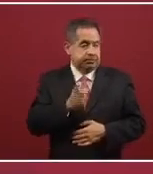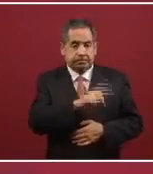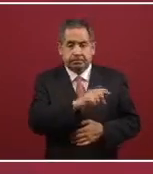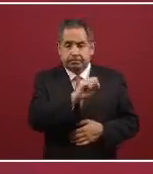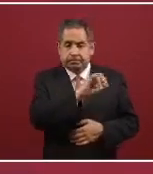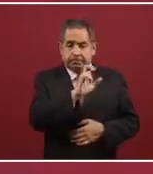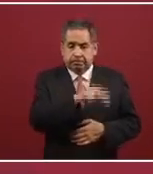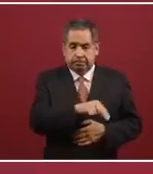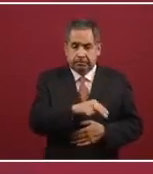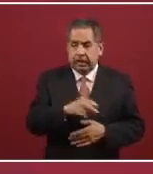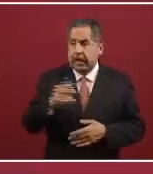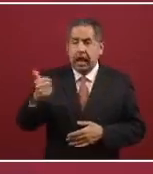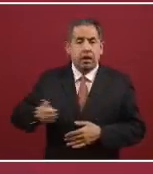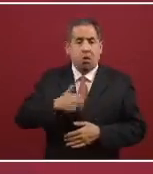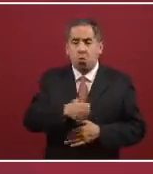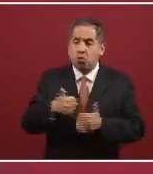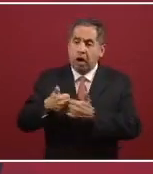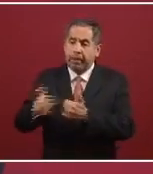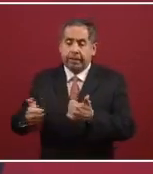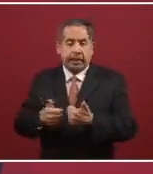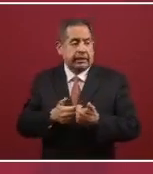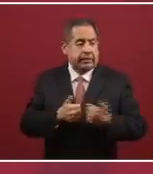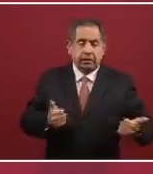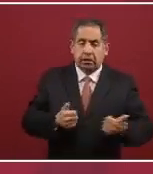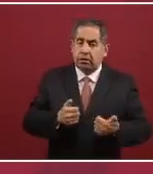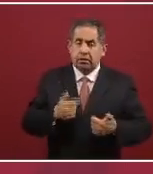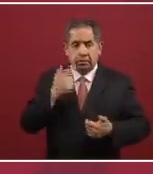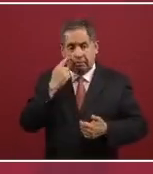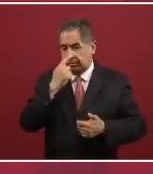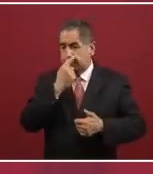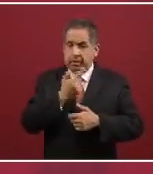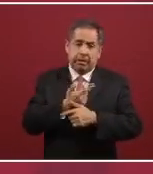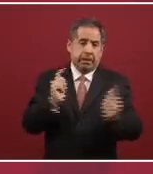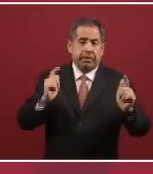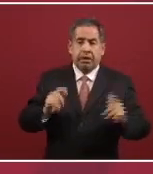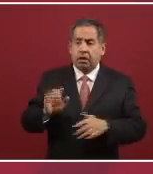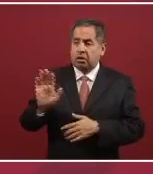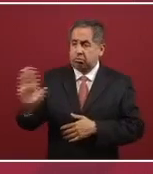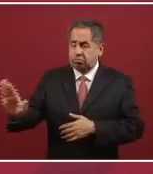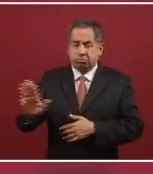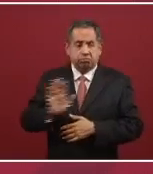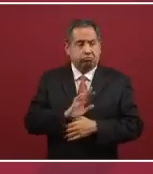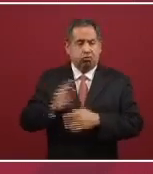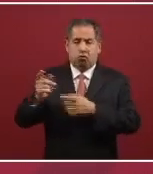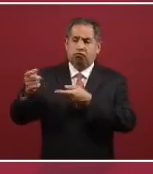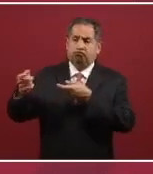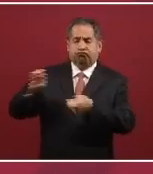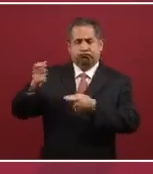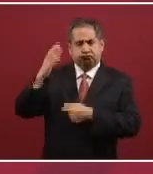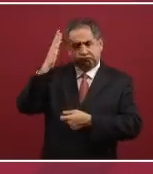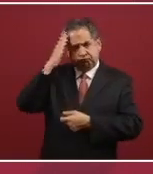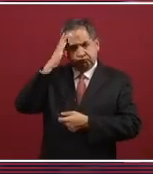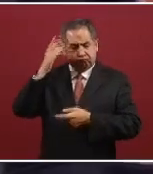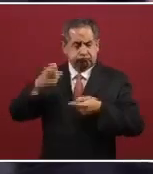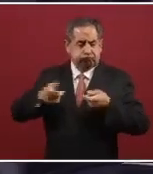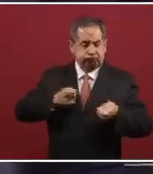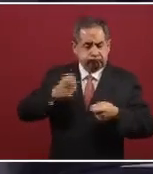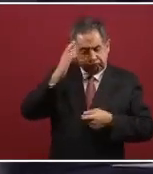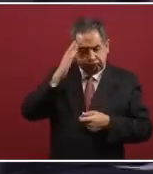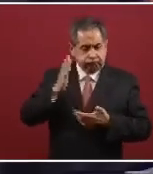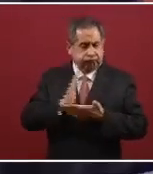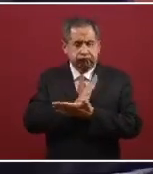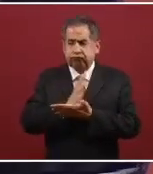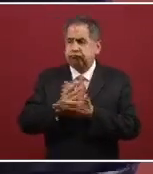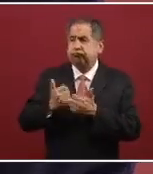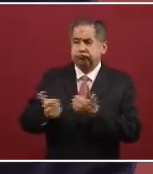son independientes, son libres, es un poder autónomo que puede llevar a cabo